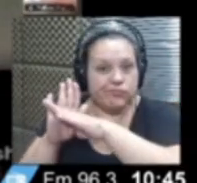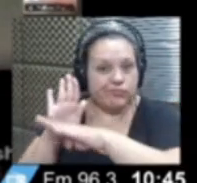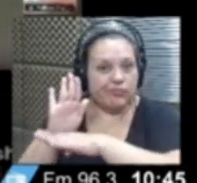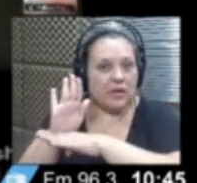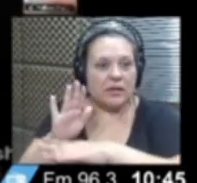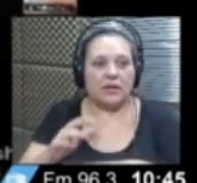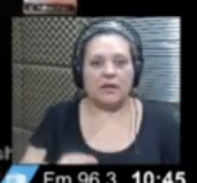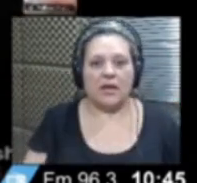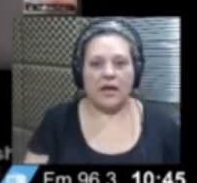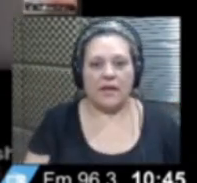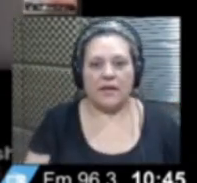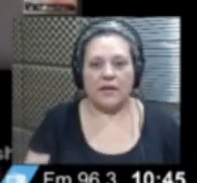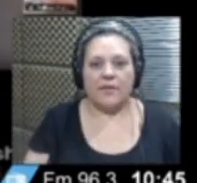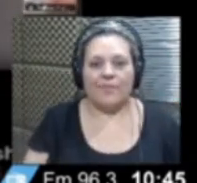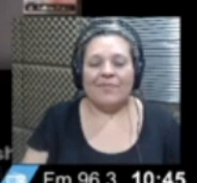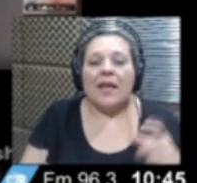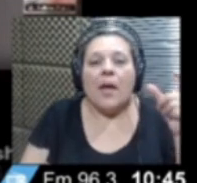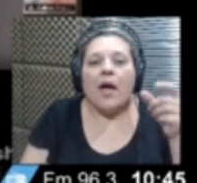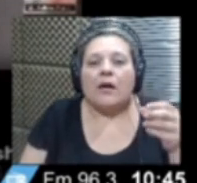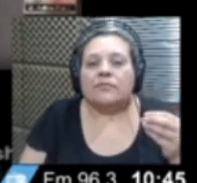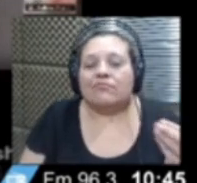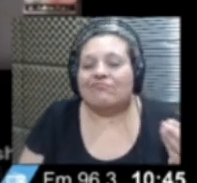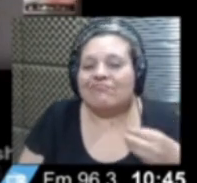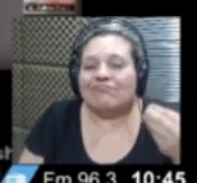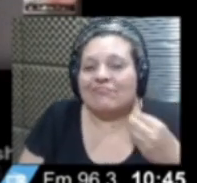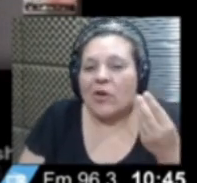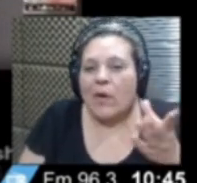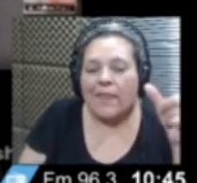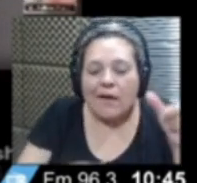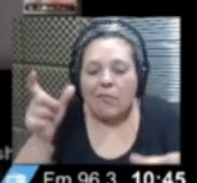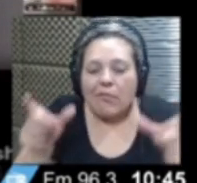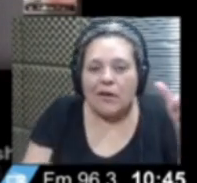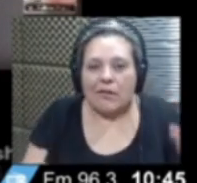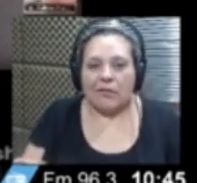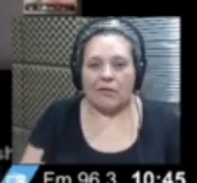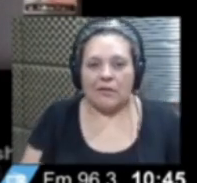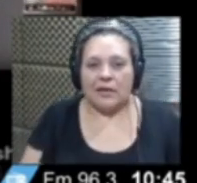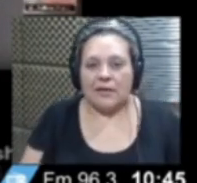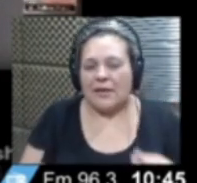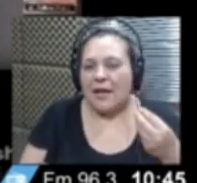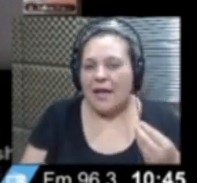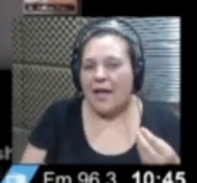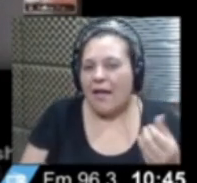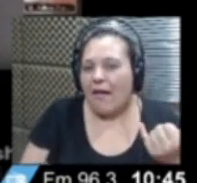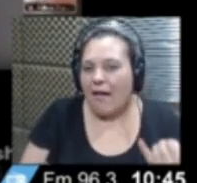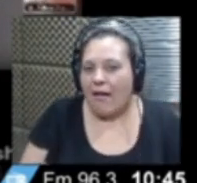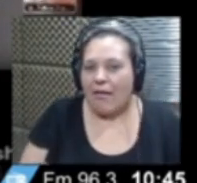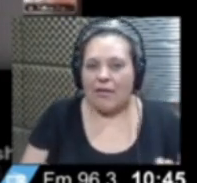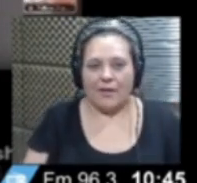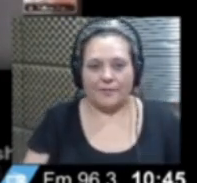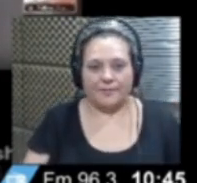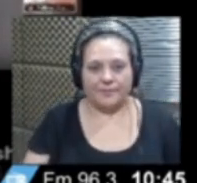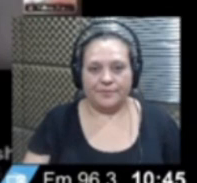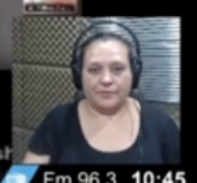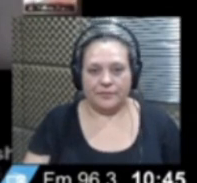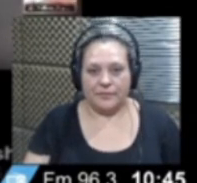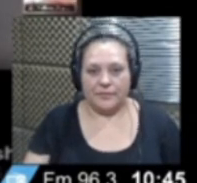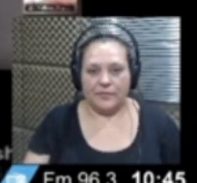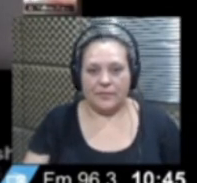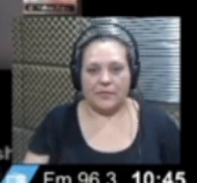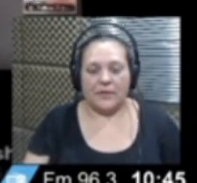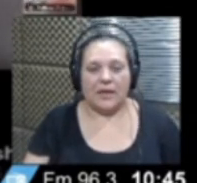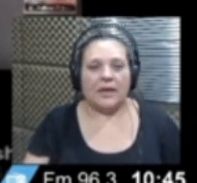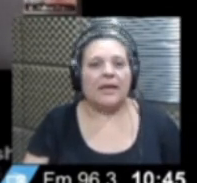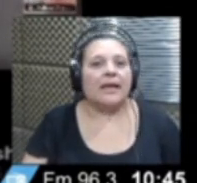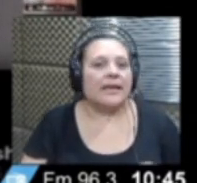familia completa? ¿De cuántas No, personas? nosotros estamos acá en San Juan específicamente. Yo estoy a nivel nacional y a